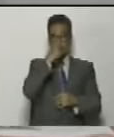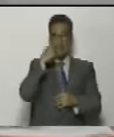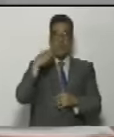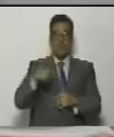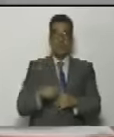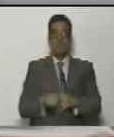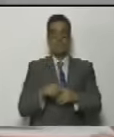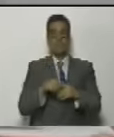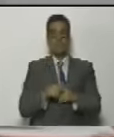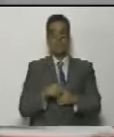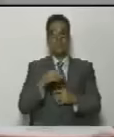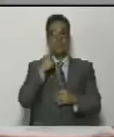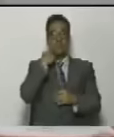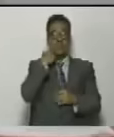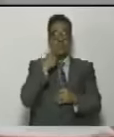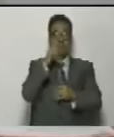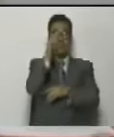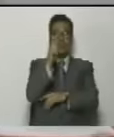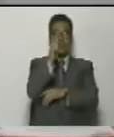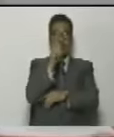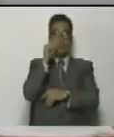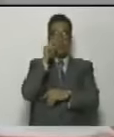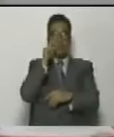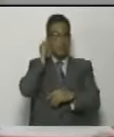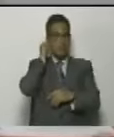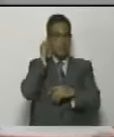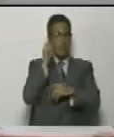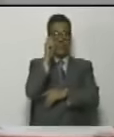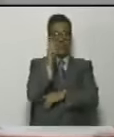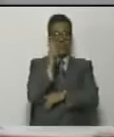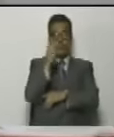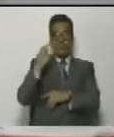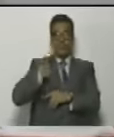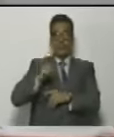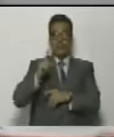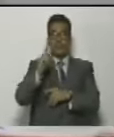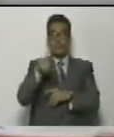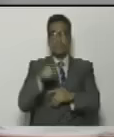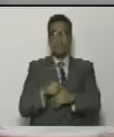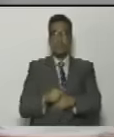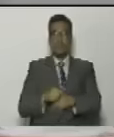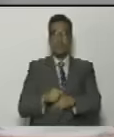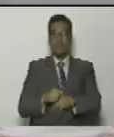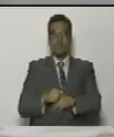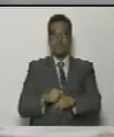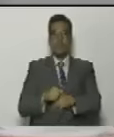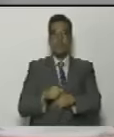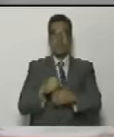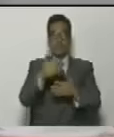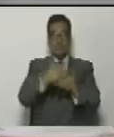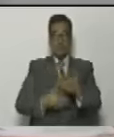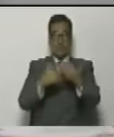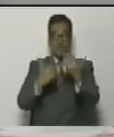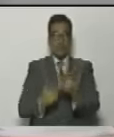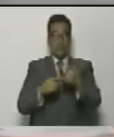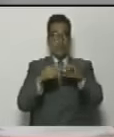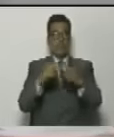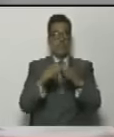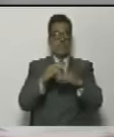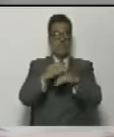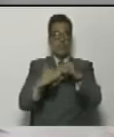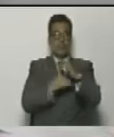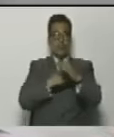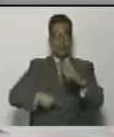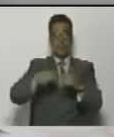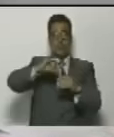En consideración, las honorables diputadas y los honorables diputados que tengan a favor del acta leída por el ciudadano